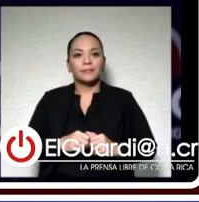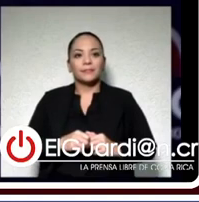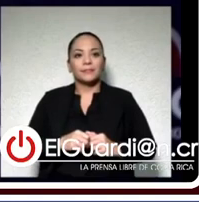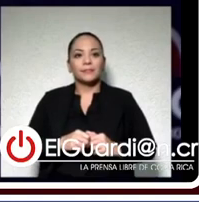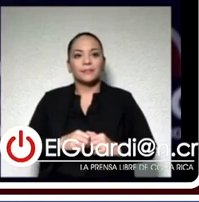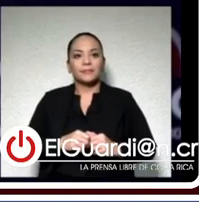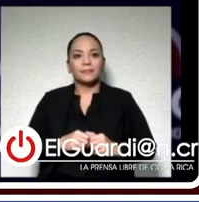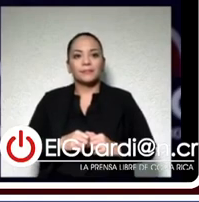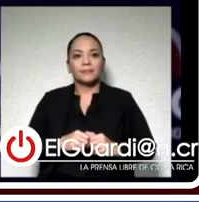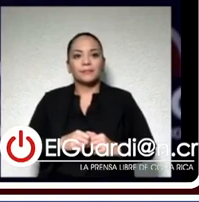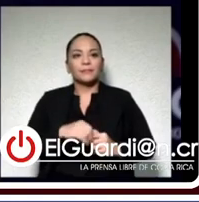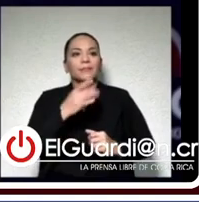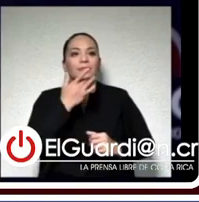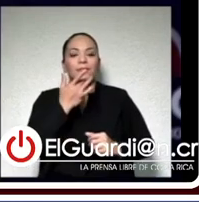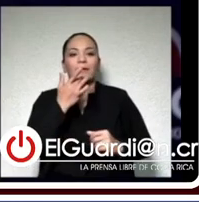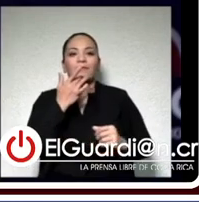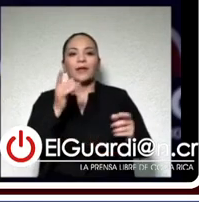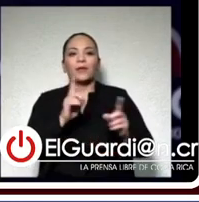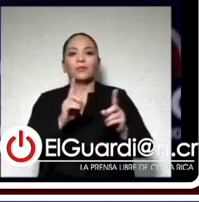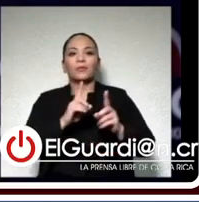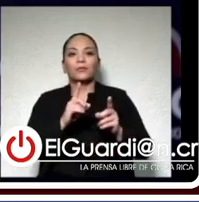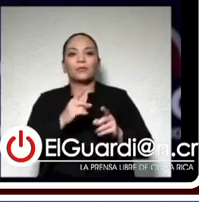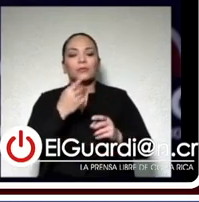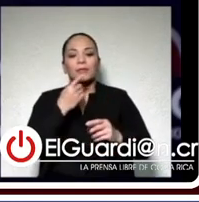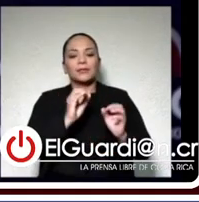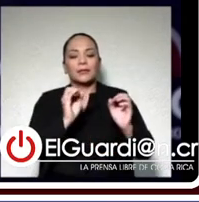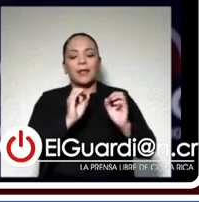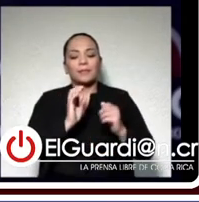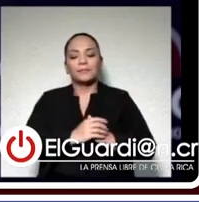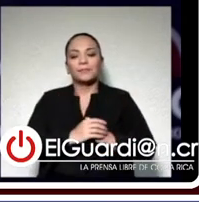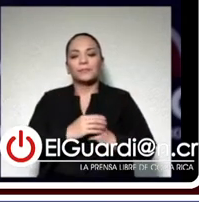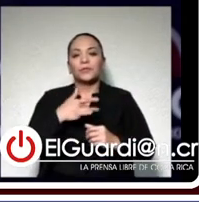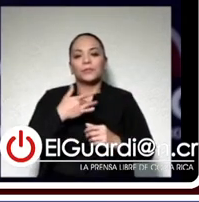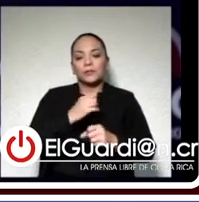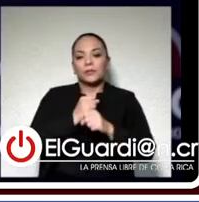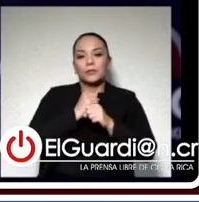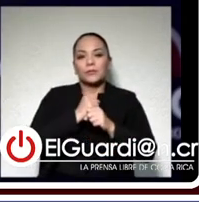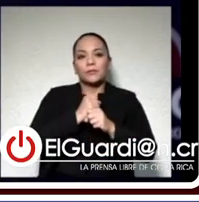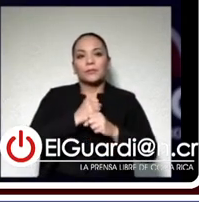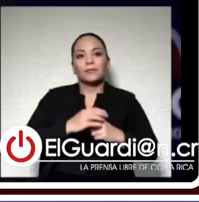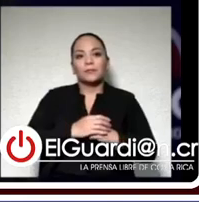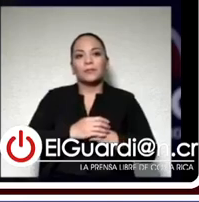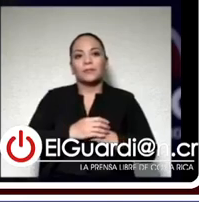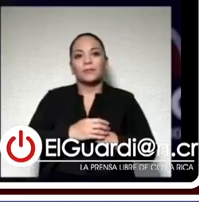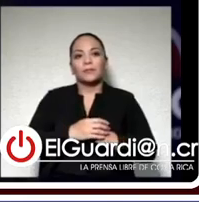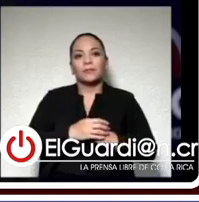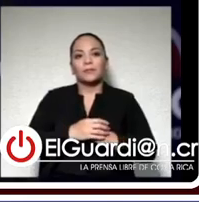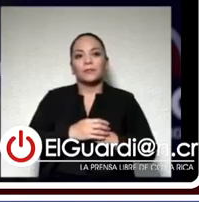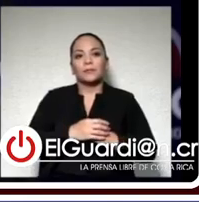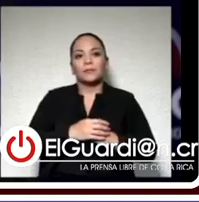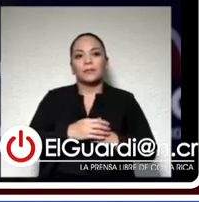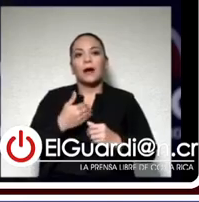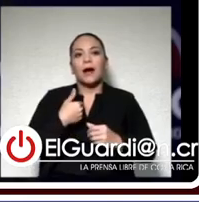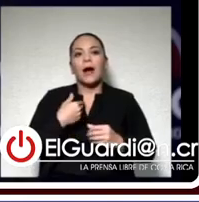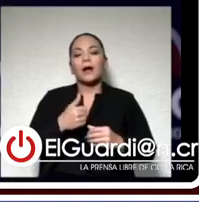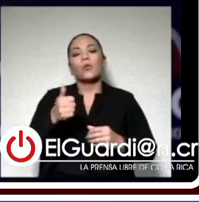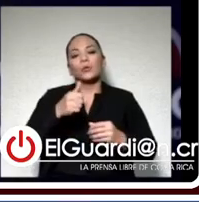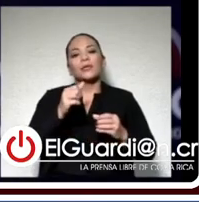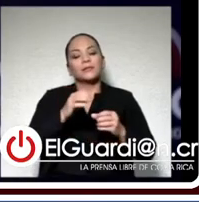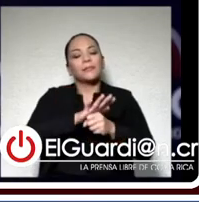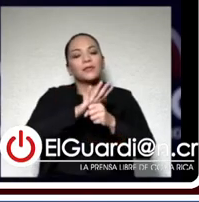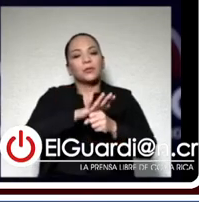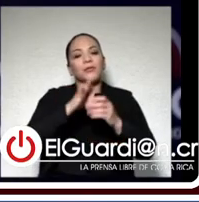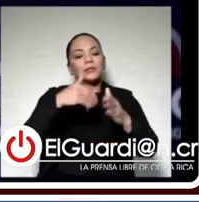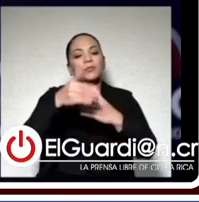No, prefiero no hacer alusión, si no estoy segura, pero sí hay muchísimas más presiones posterior a